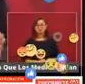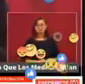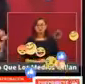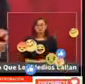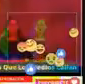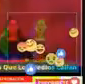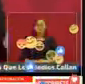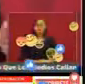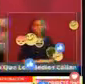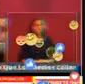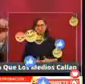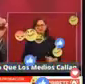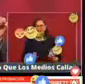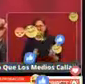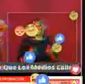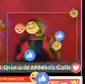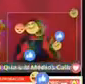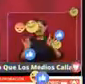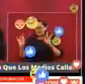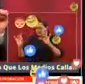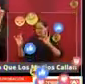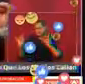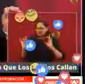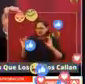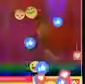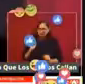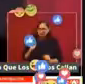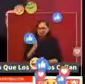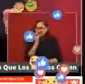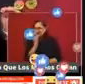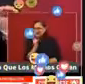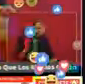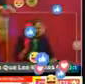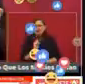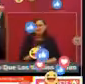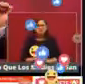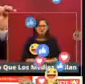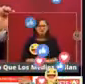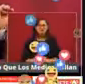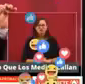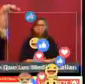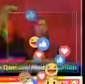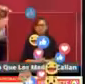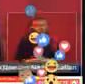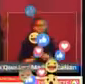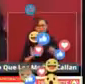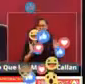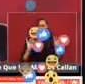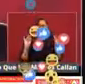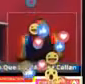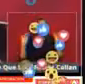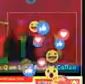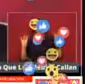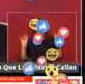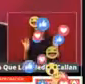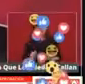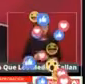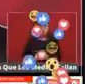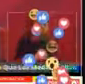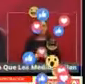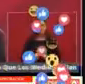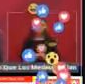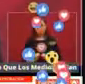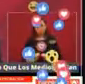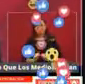muy sensibles. ¿Están sacados de onda? O sea, muy exquisitos. O sea, tampoco ofendas, Peje,